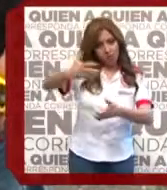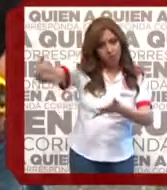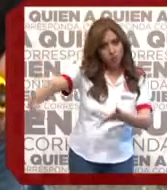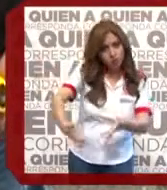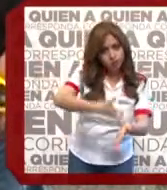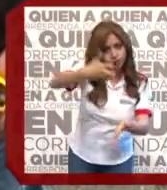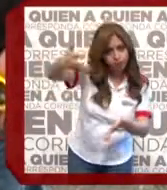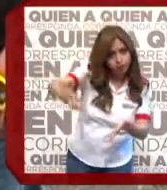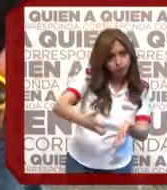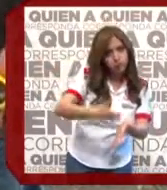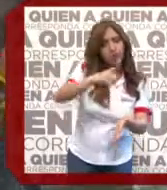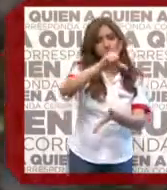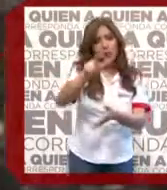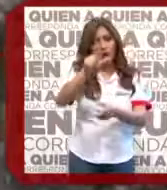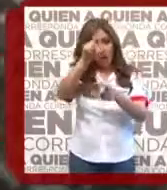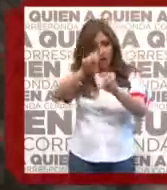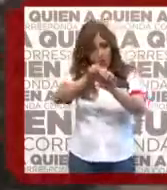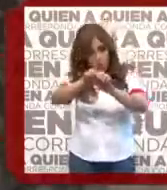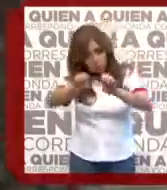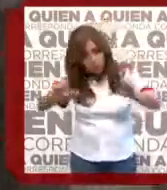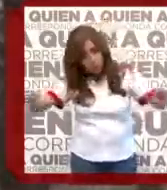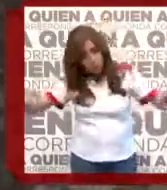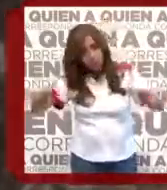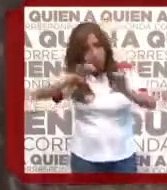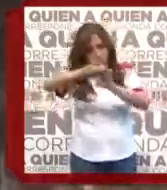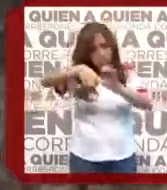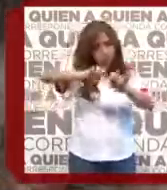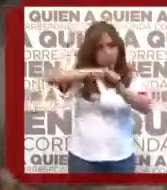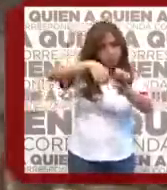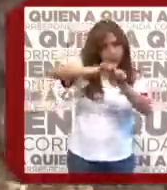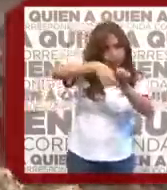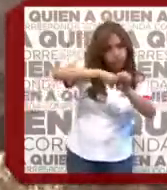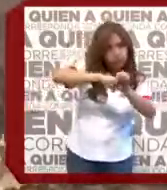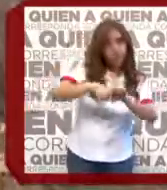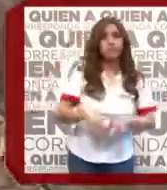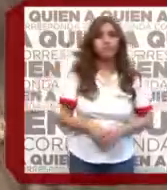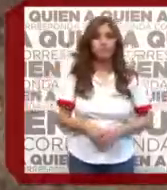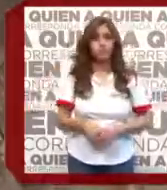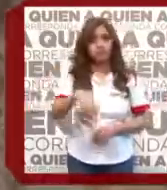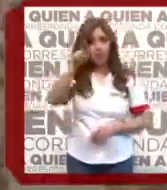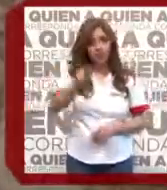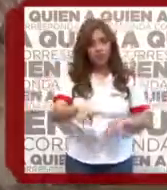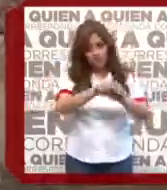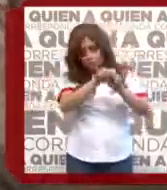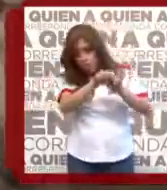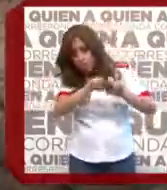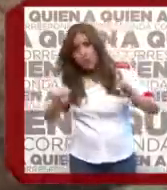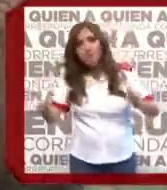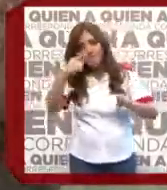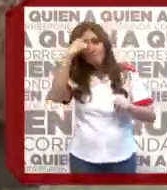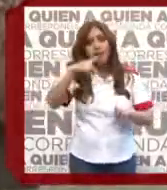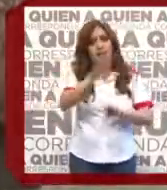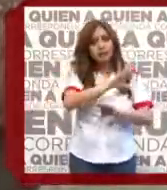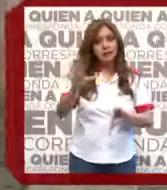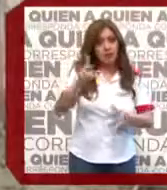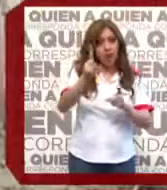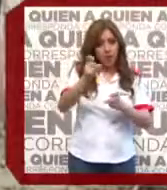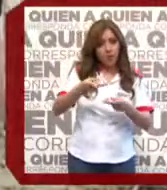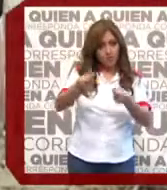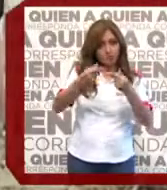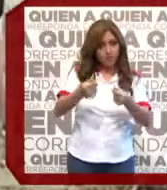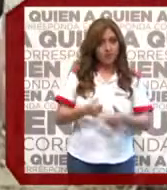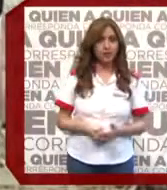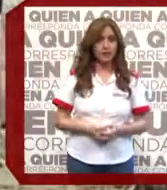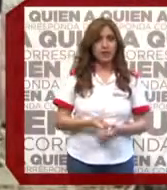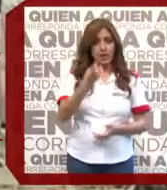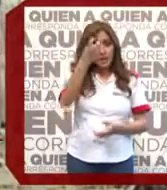se controló la fuga, se carreteó, lo llamamos carretear, colocar otro tramo de tubo para que ya quede eliminada la fuga. Eso es lo